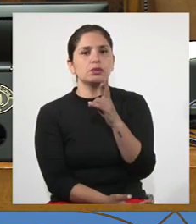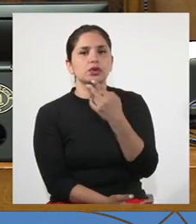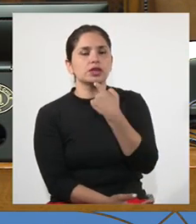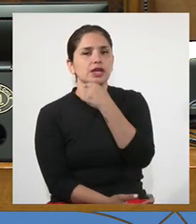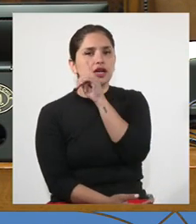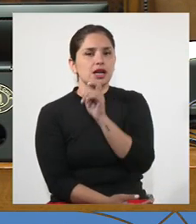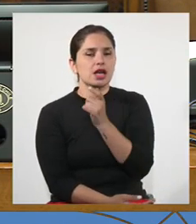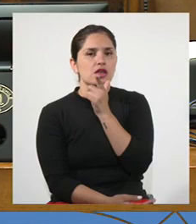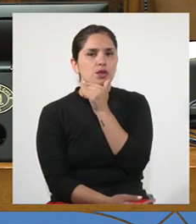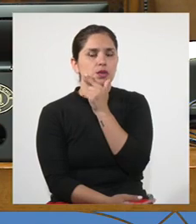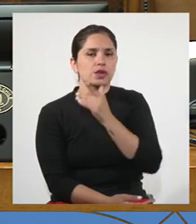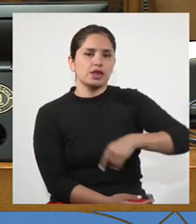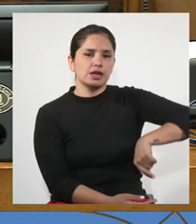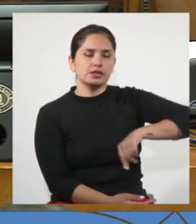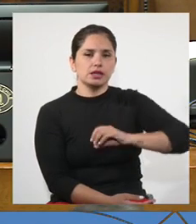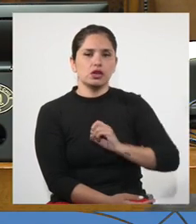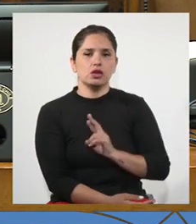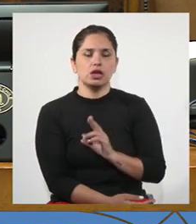senadora Órdenes.